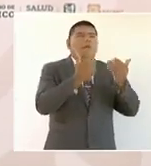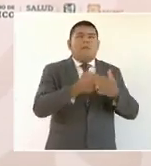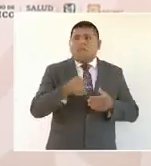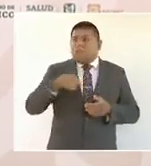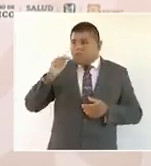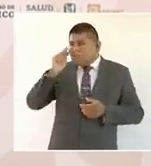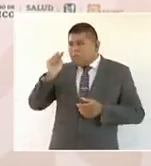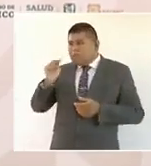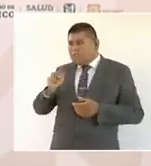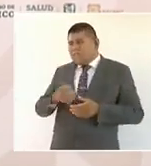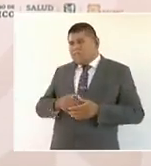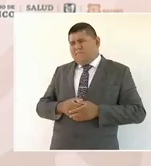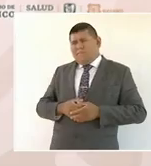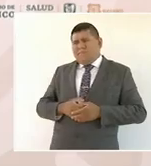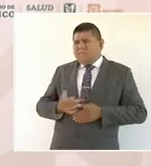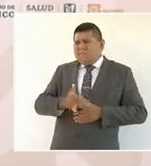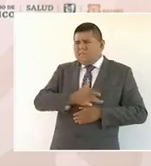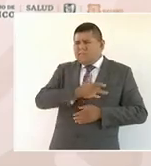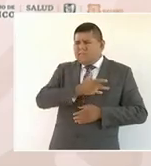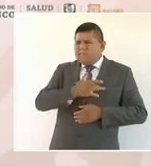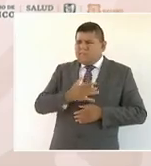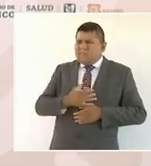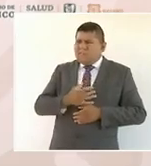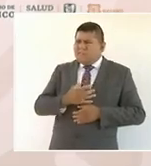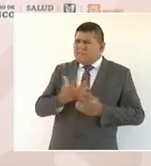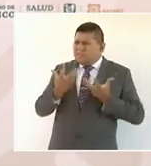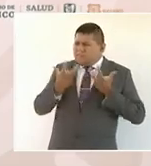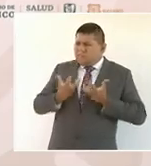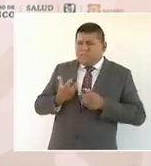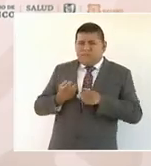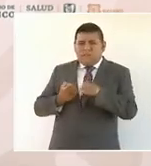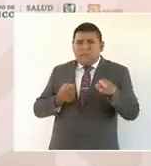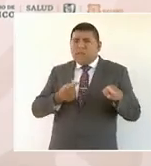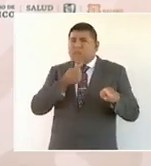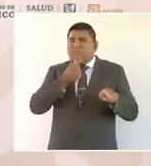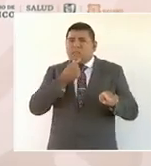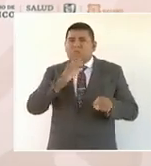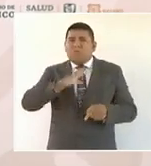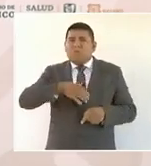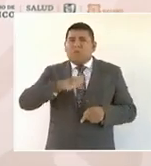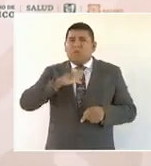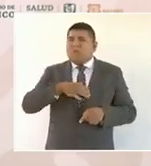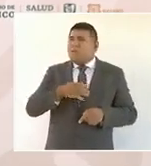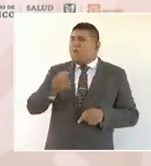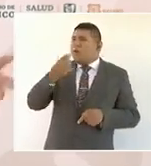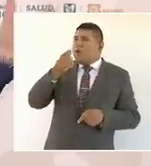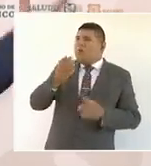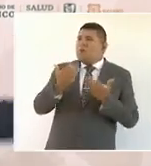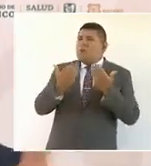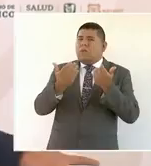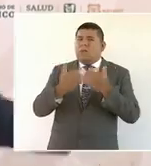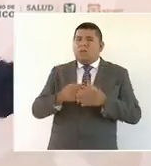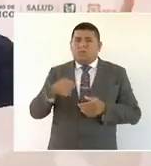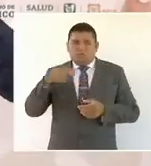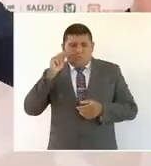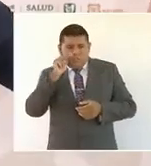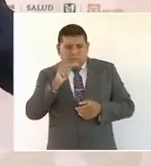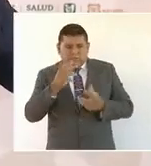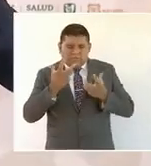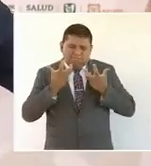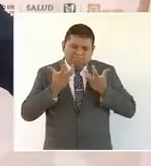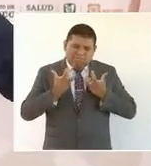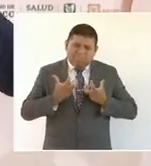los niños con cáncer, diciendo no hay medicinas para los niños con cáncer y todo. Bueno,